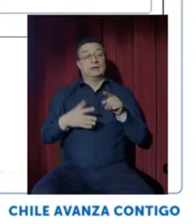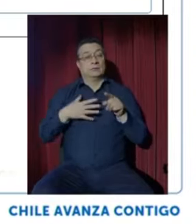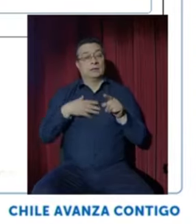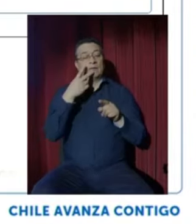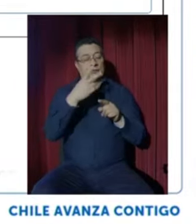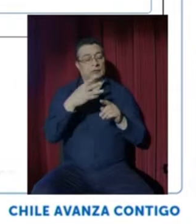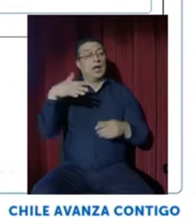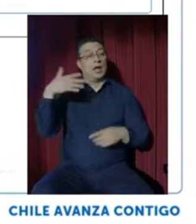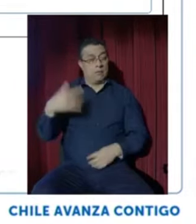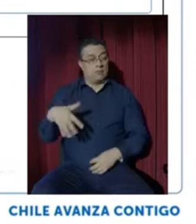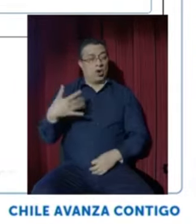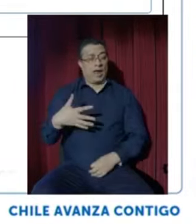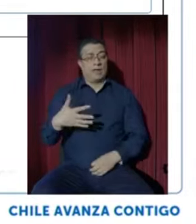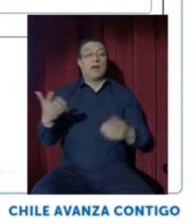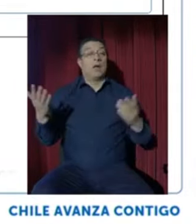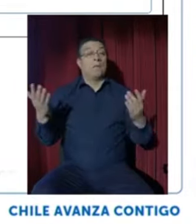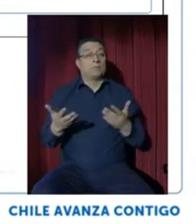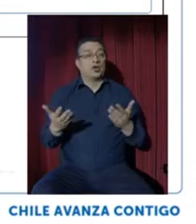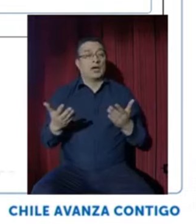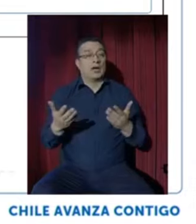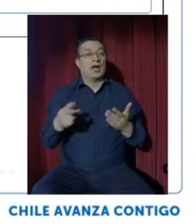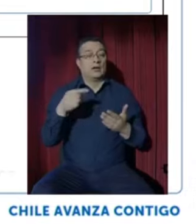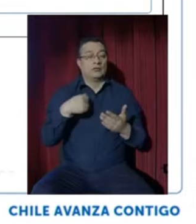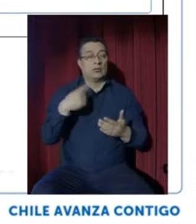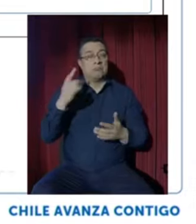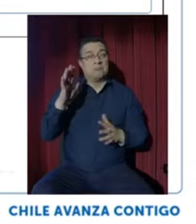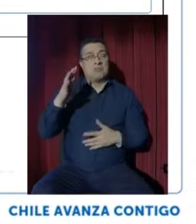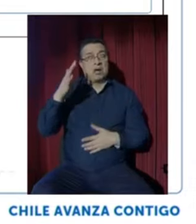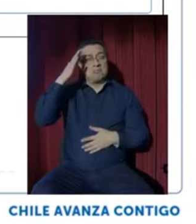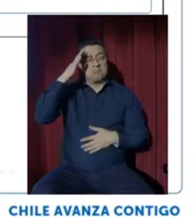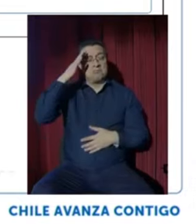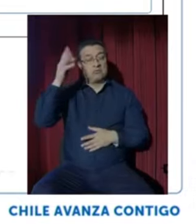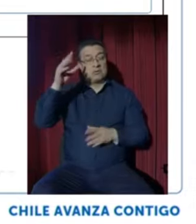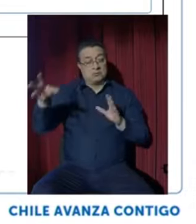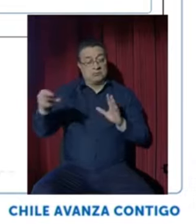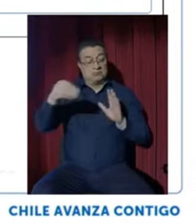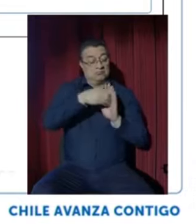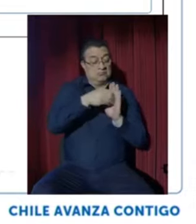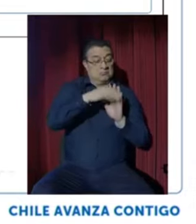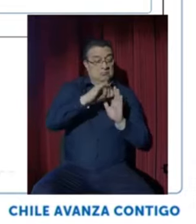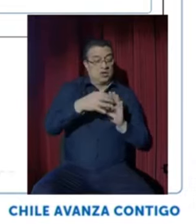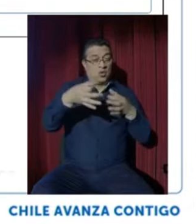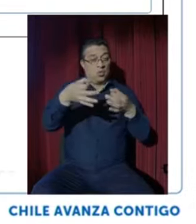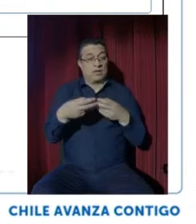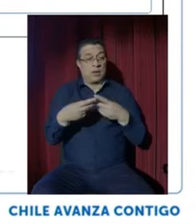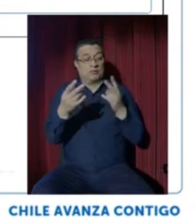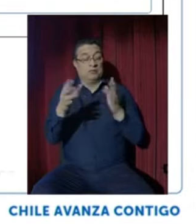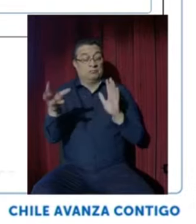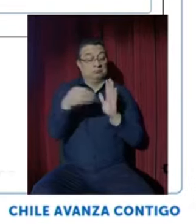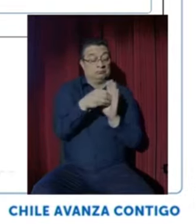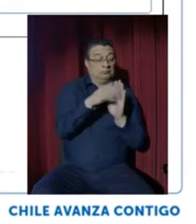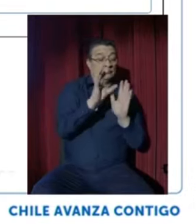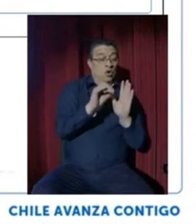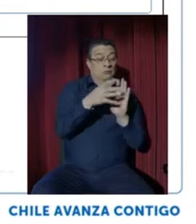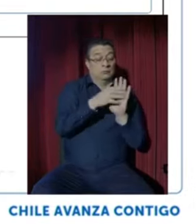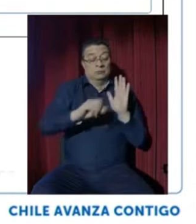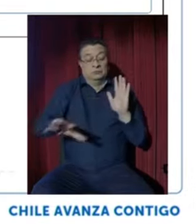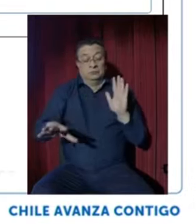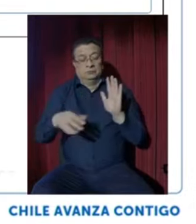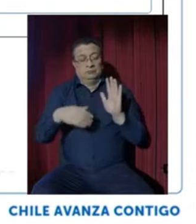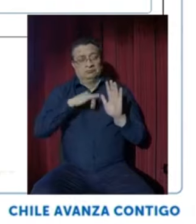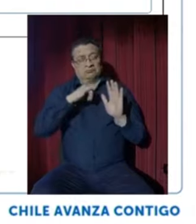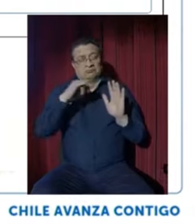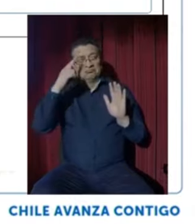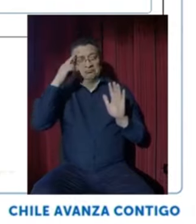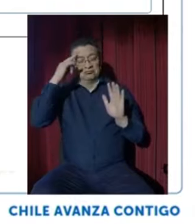resaltarlo porque pensaba Si no si lo incluía o no en la Cuenta pública y decidimos finalmente que